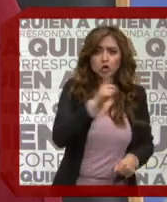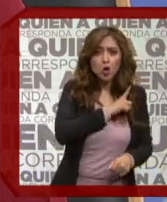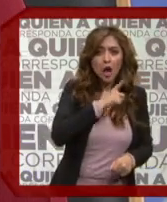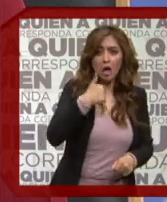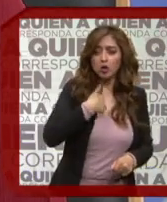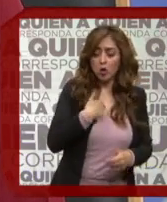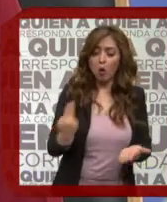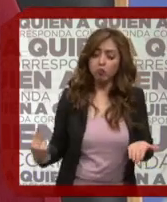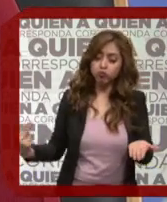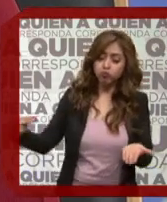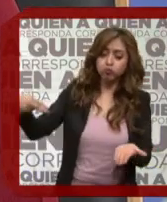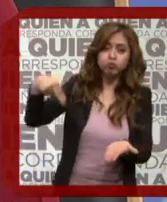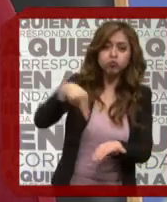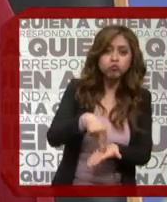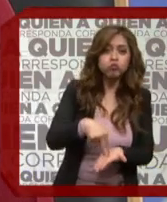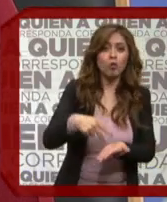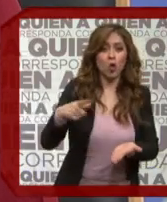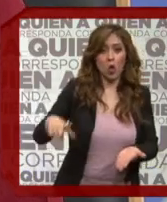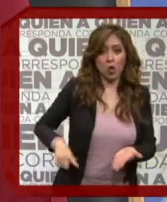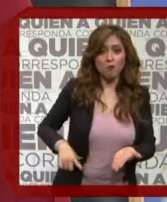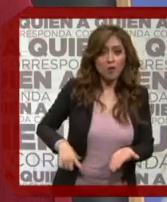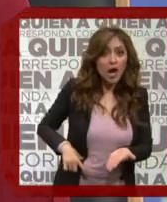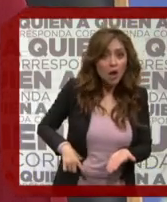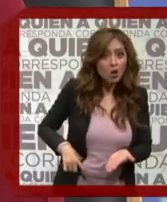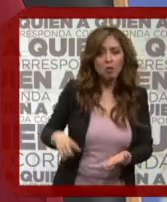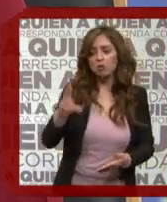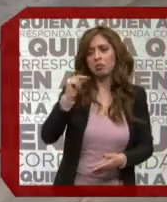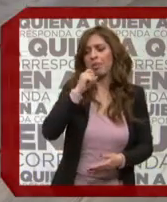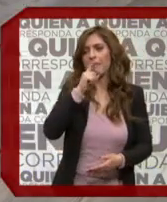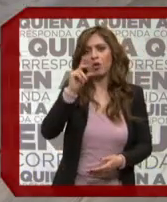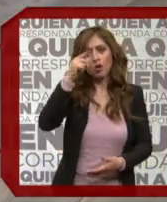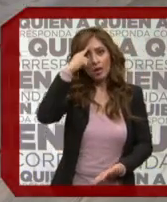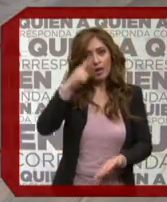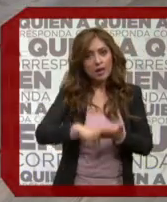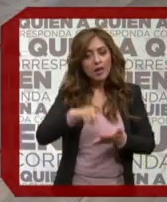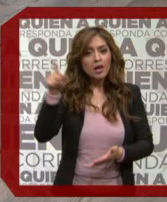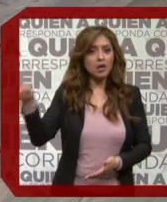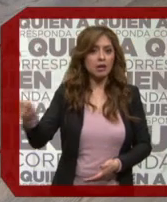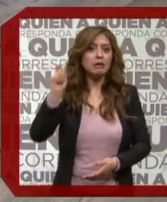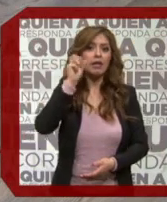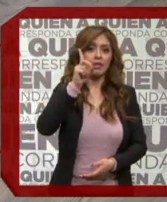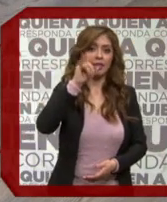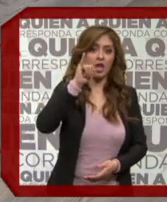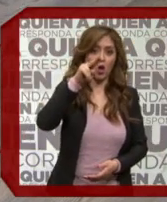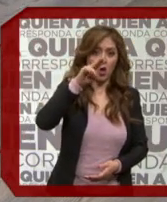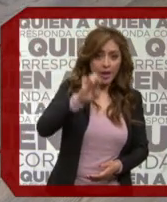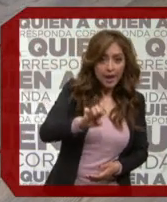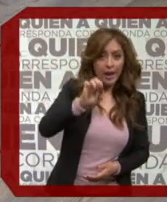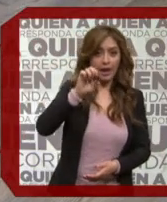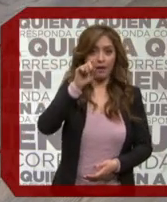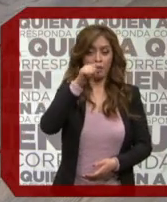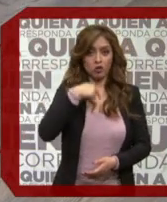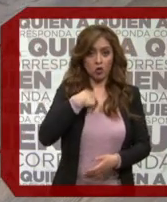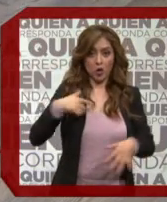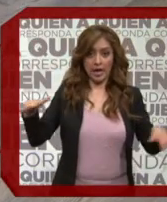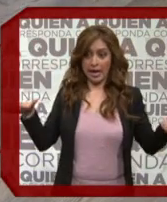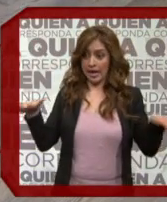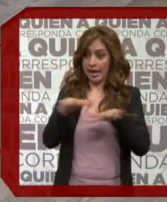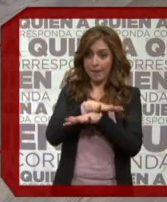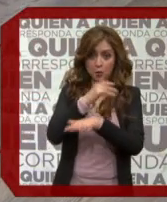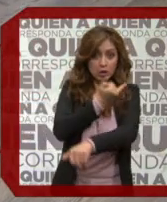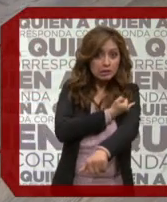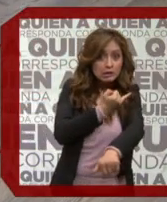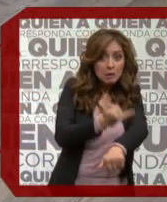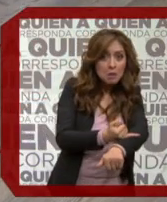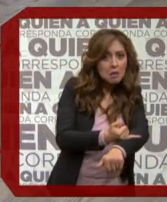sola al gobierno, ni tampoco creo que Dioni Anguiano vaya a cambiar la delegación Iztapalapa. Y lo primero